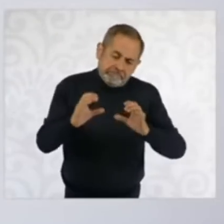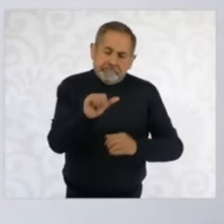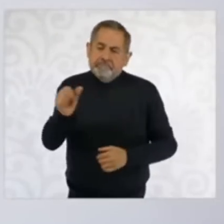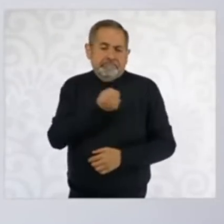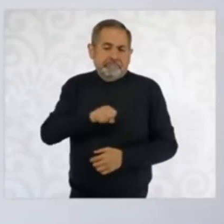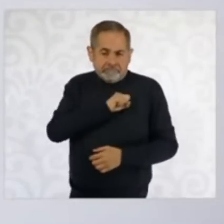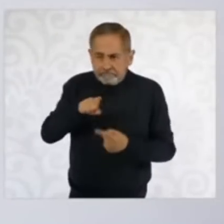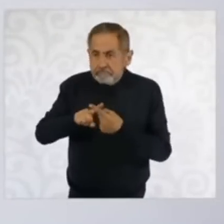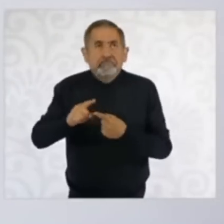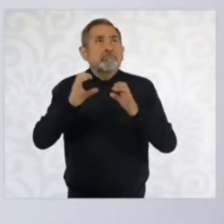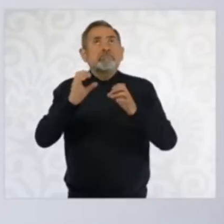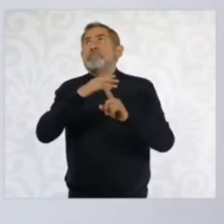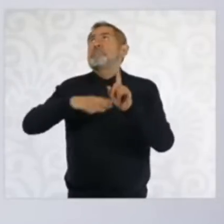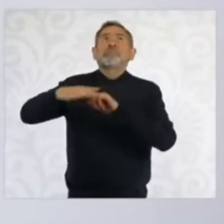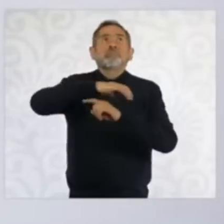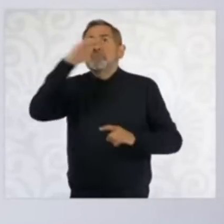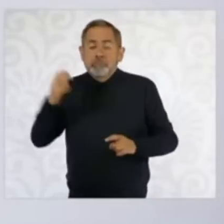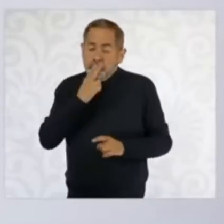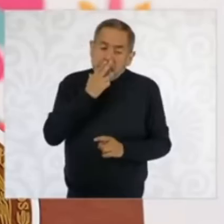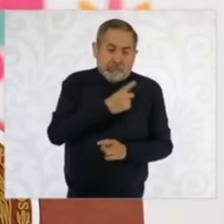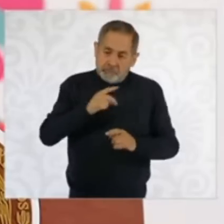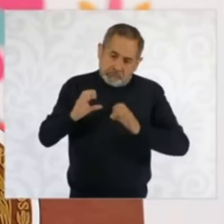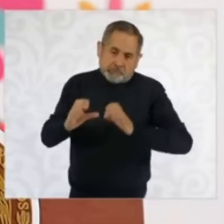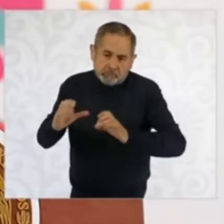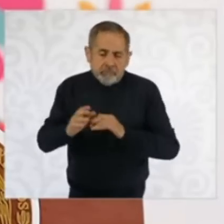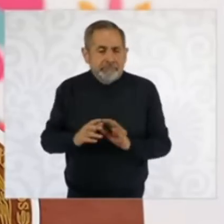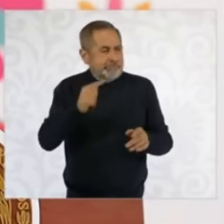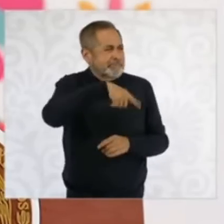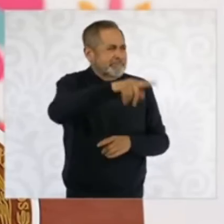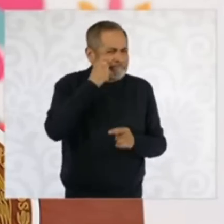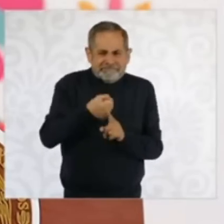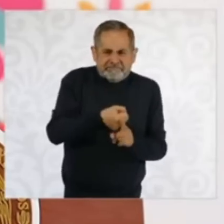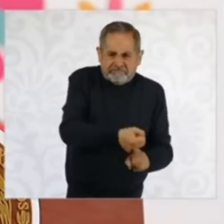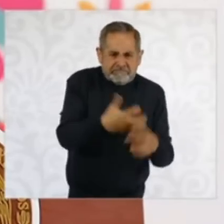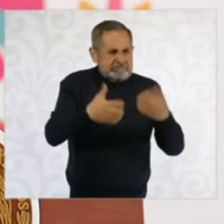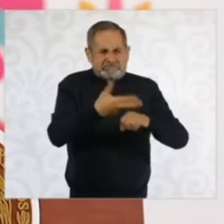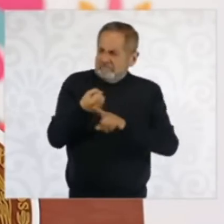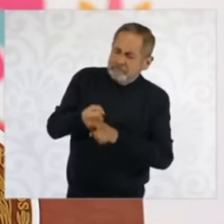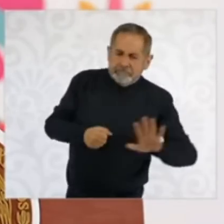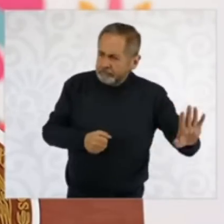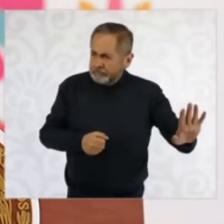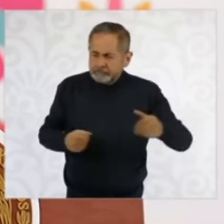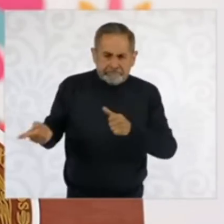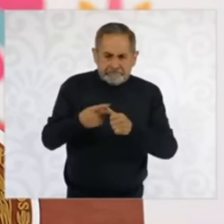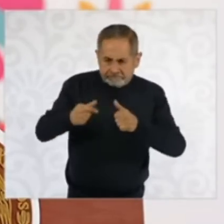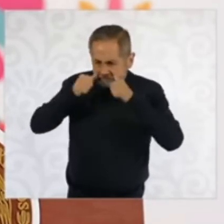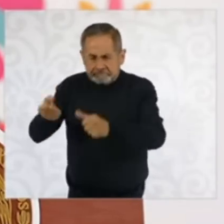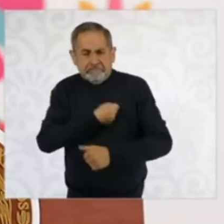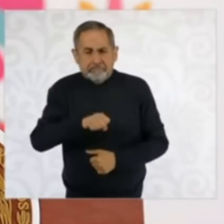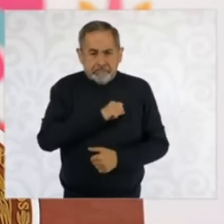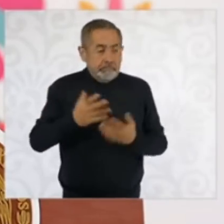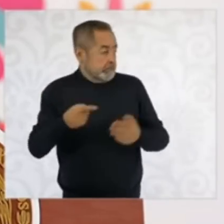temas ambientales, en los temas de la salud, a pesar de la fuerza de una empresa. Entonces ellos están,